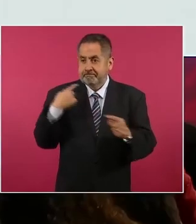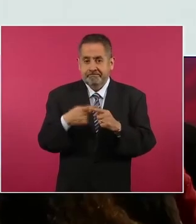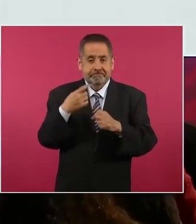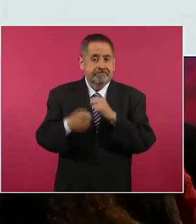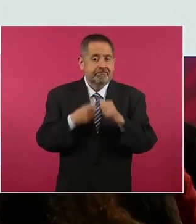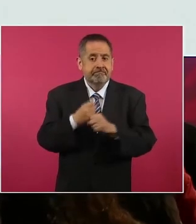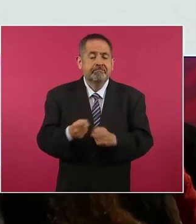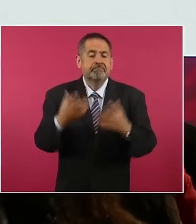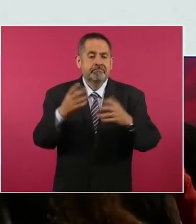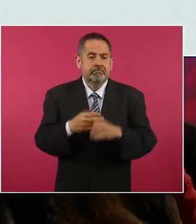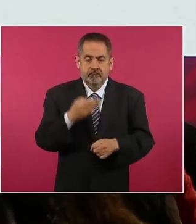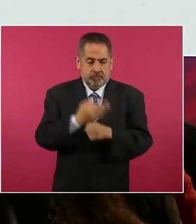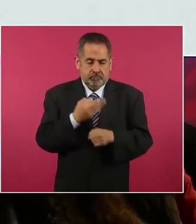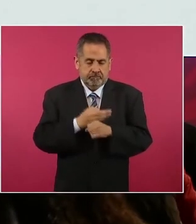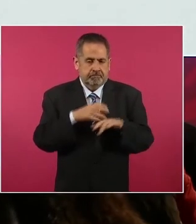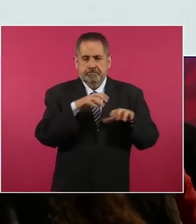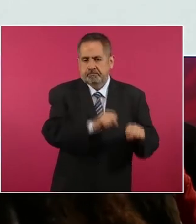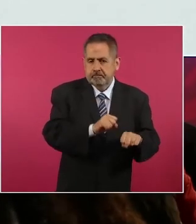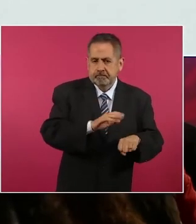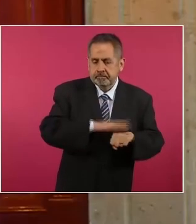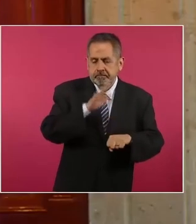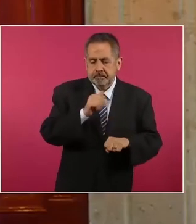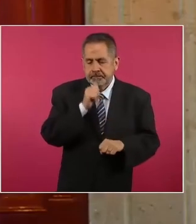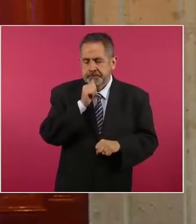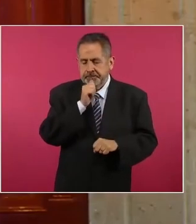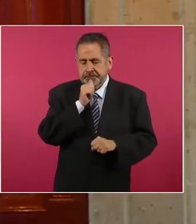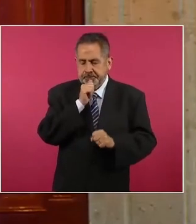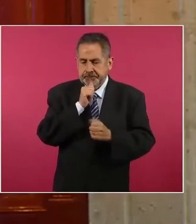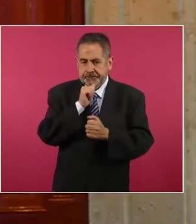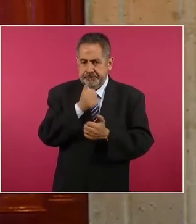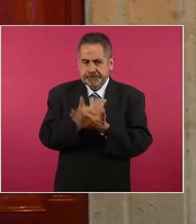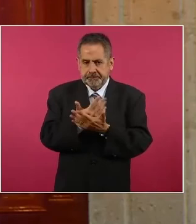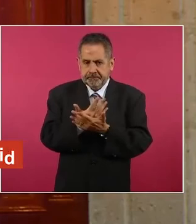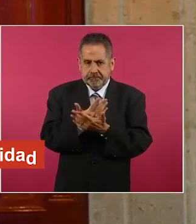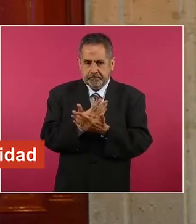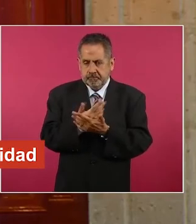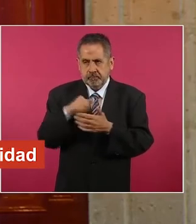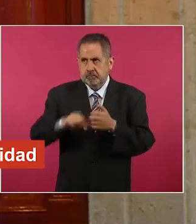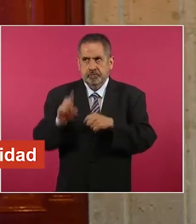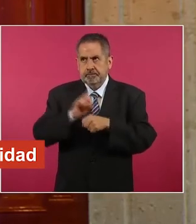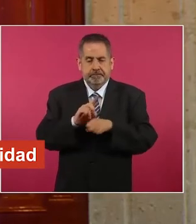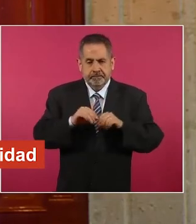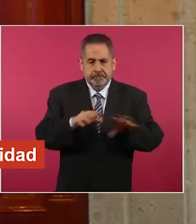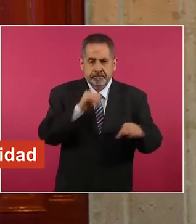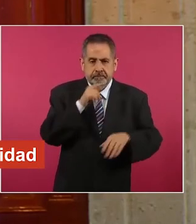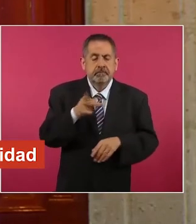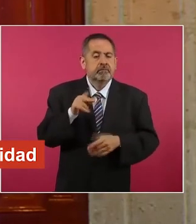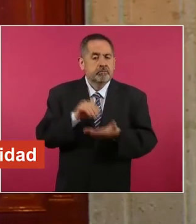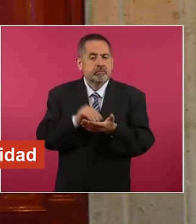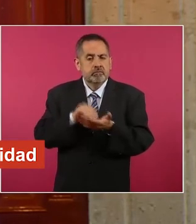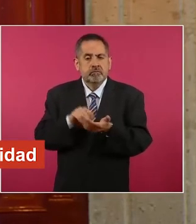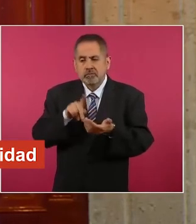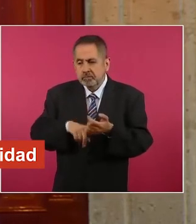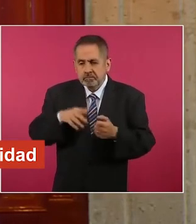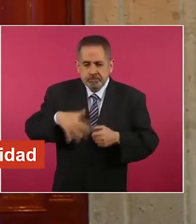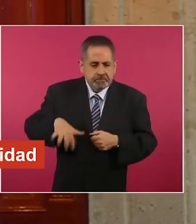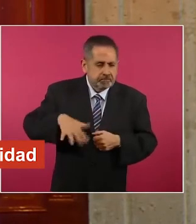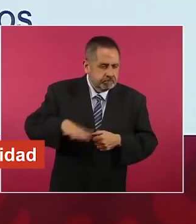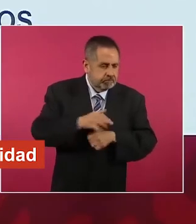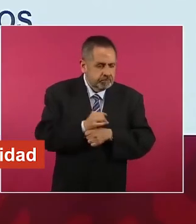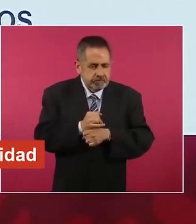al momento no hay detenciones que se dé cuenta en este espacio, pero siguen las